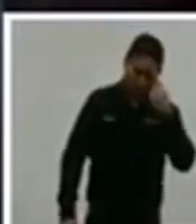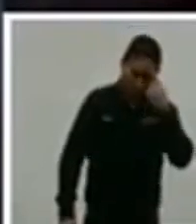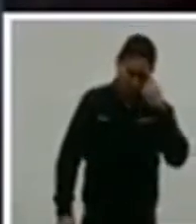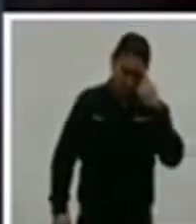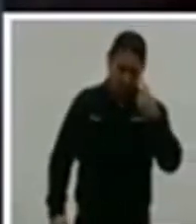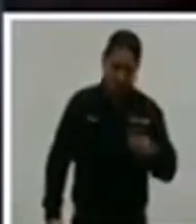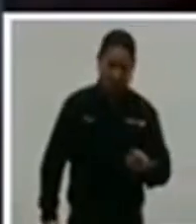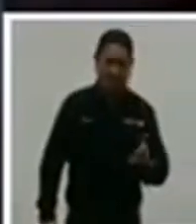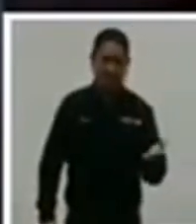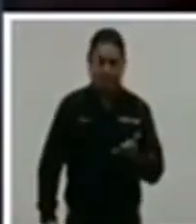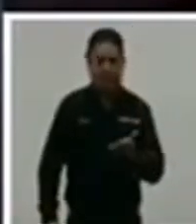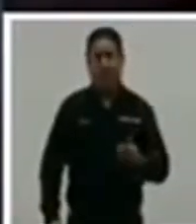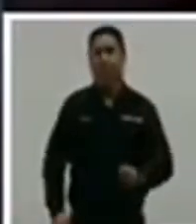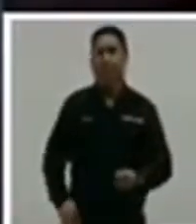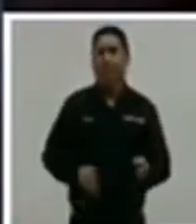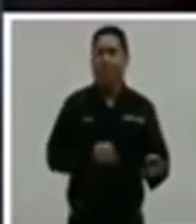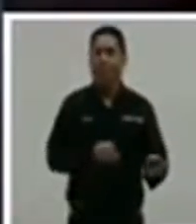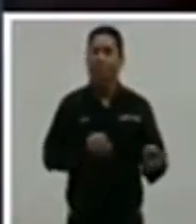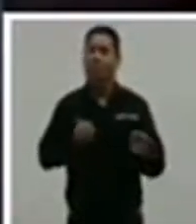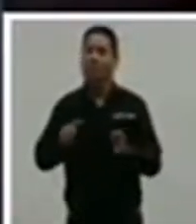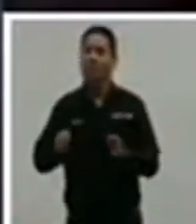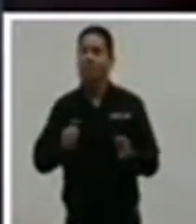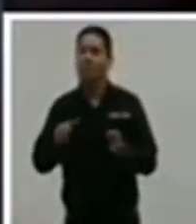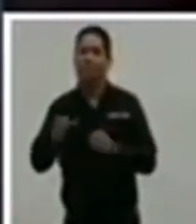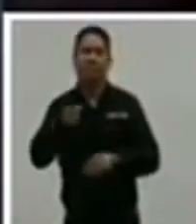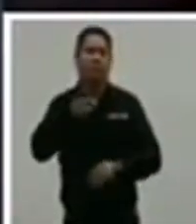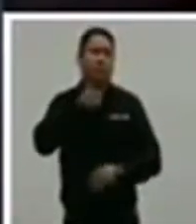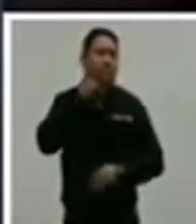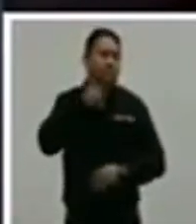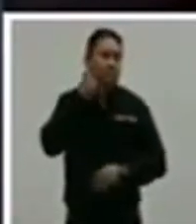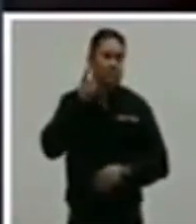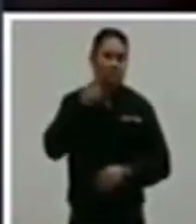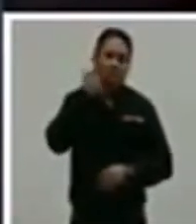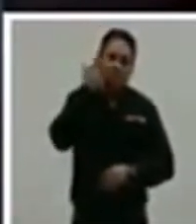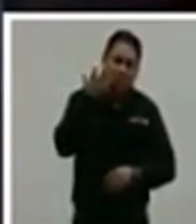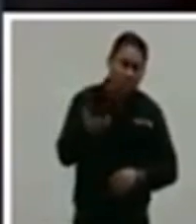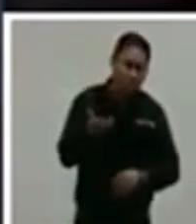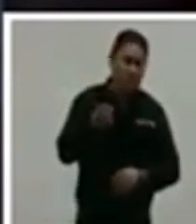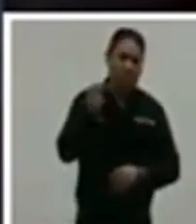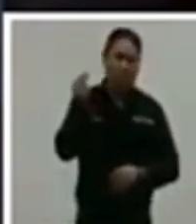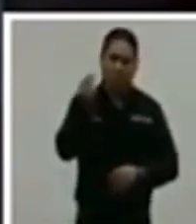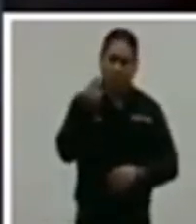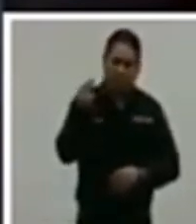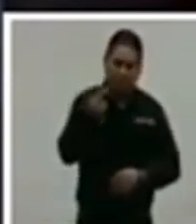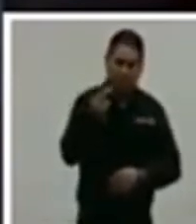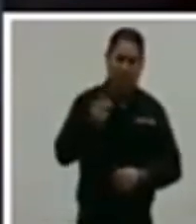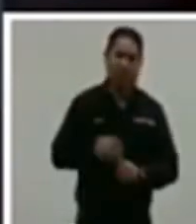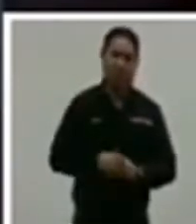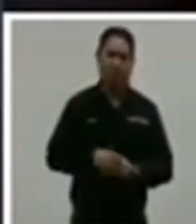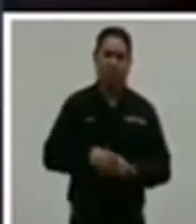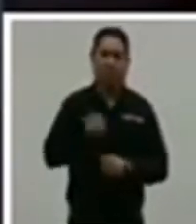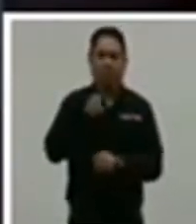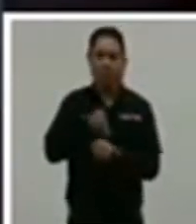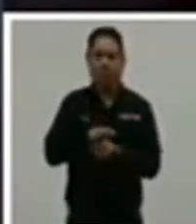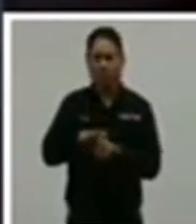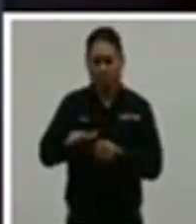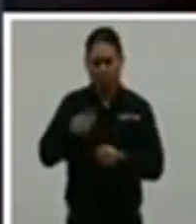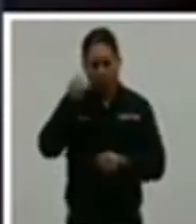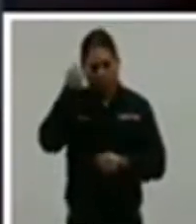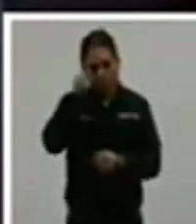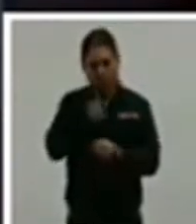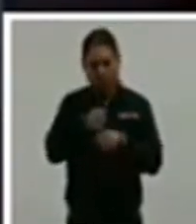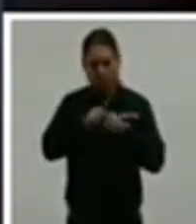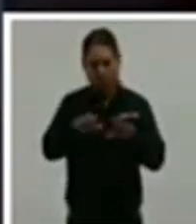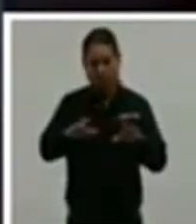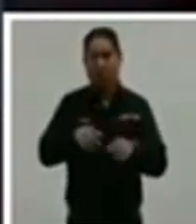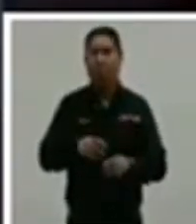se pueda presentar las prórrogas. Cualquier diputado o diputado que quiera y necesite tener esta información, con muchísimo